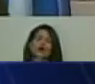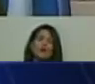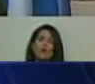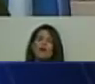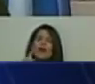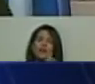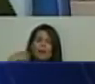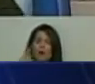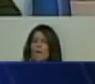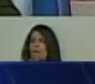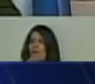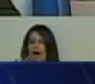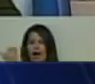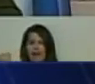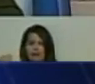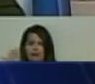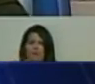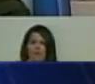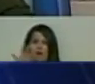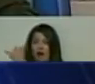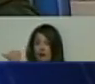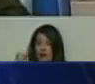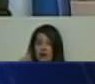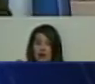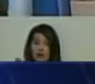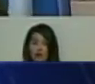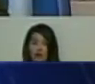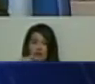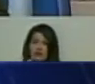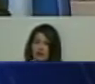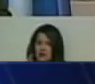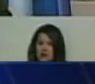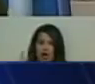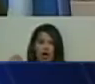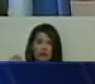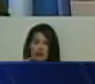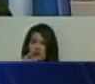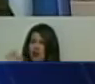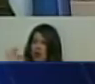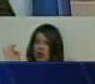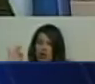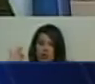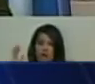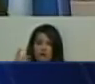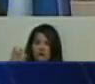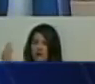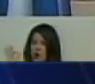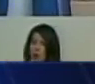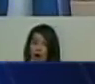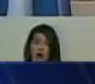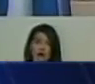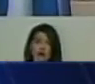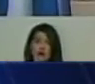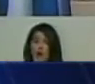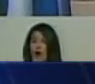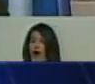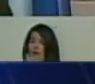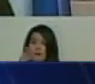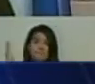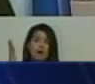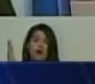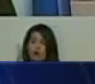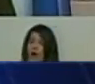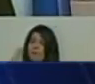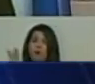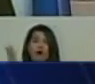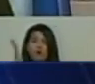que anteriormente señalaban o hablaban de la ausencia de una acción por parte del